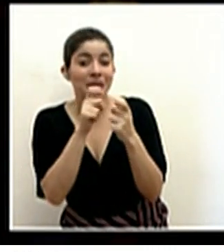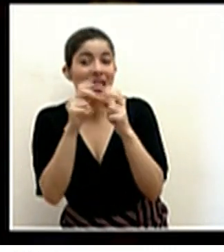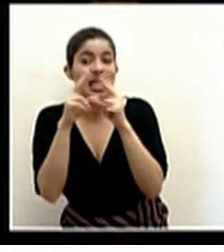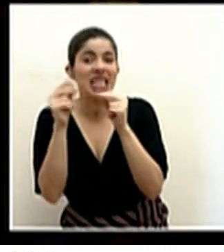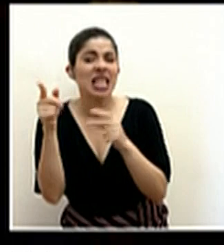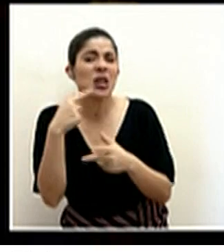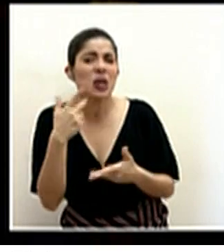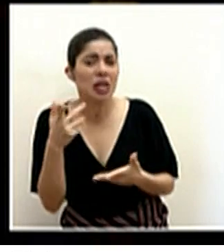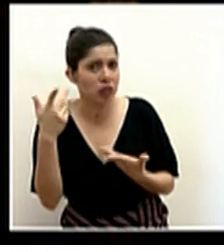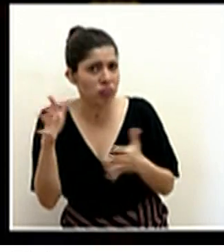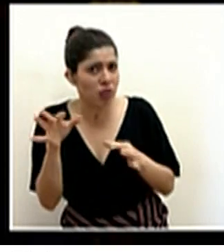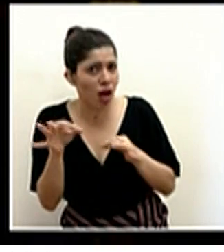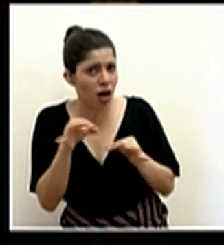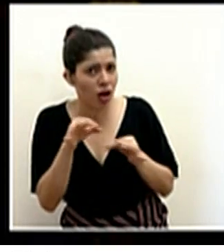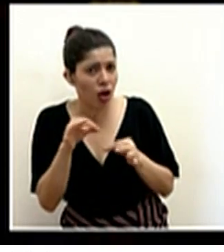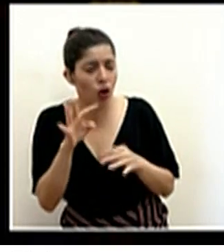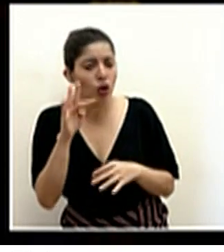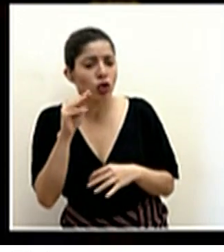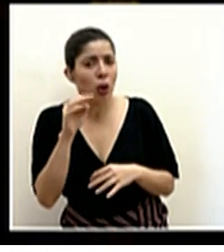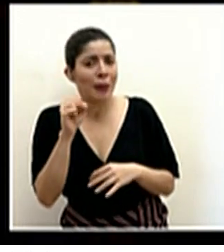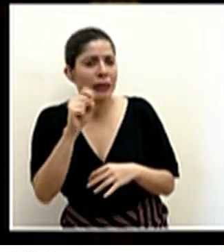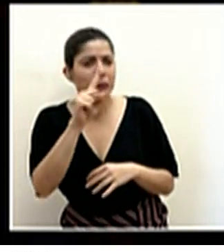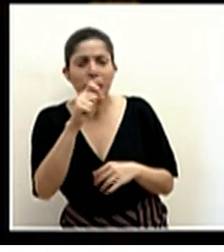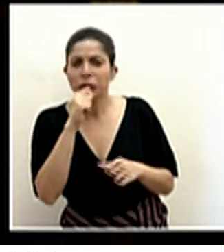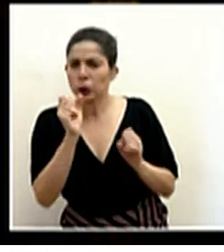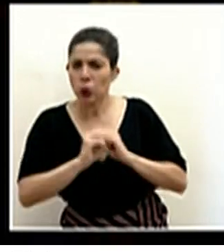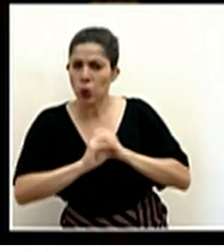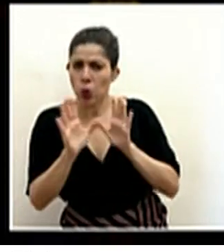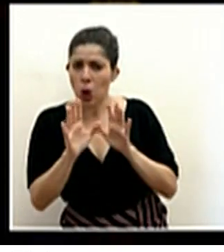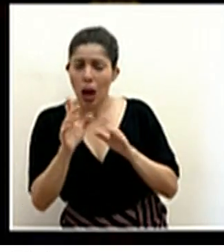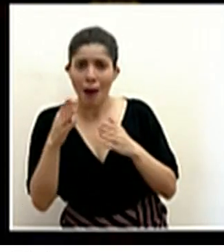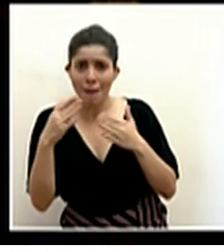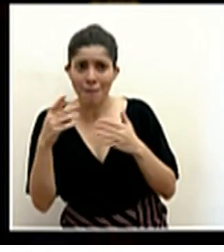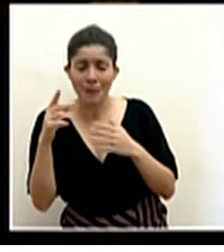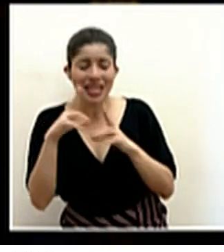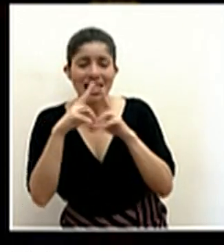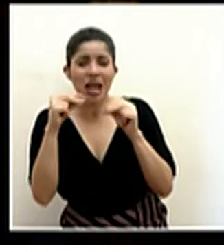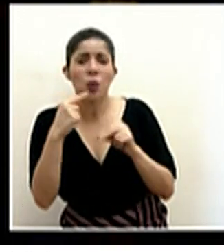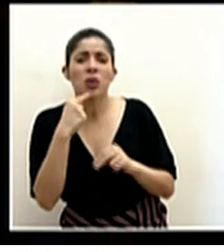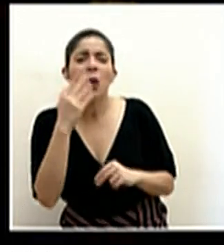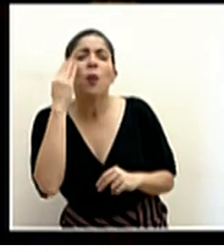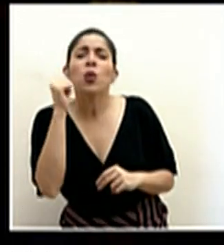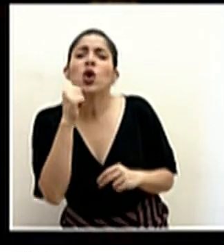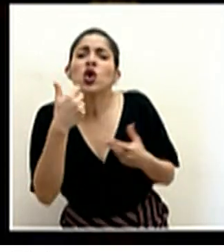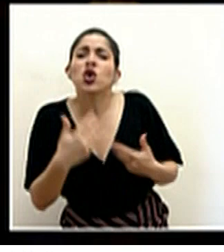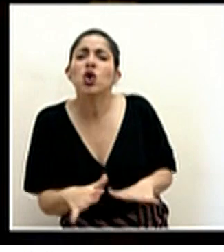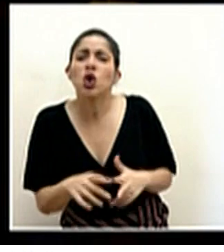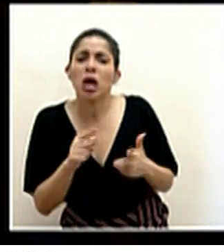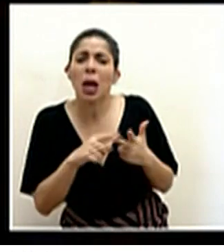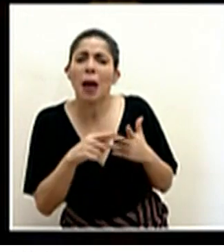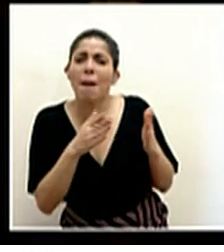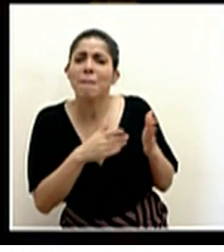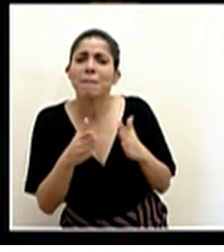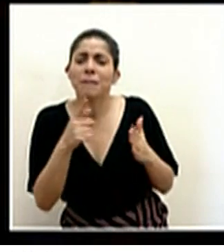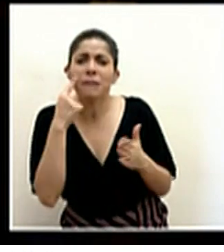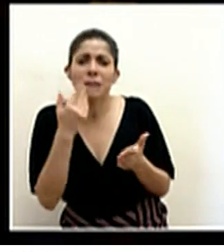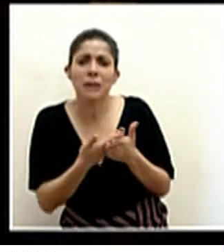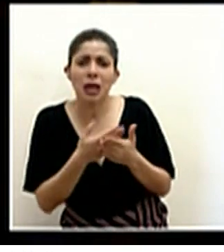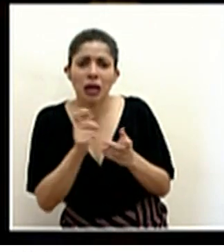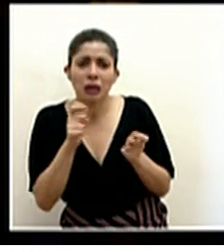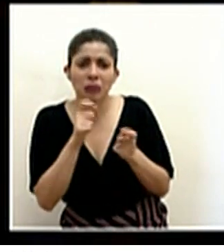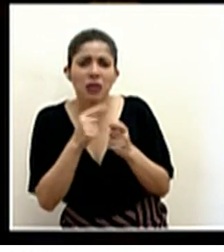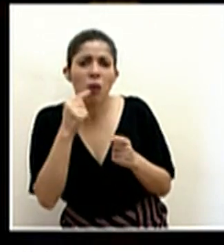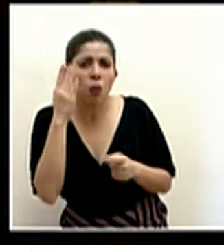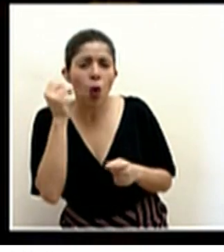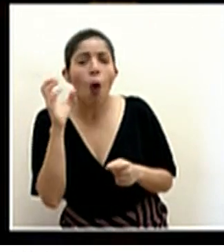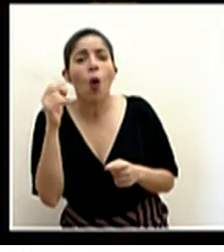Nicaragua? Ellos han explicado, ya Tomás lo consultó, pero no me queda claro. ¿Les han dicho por qué no quieren este plan piloto en específico o